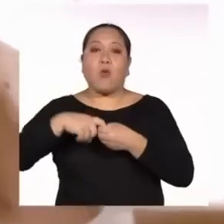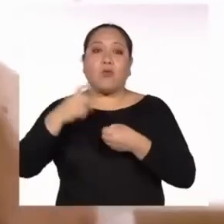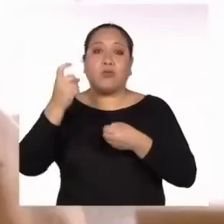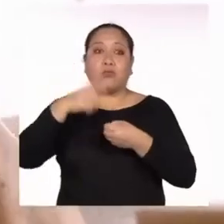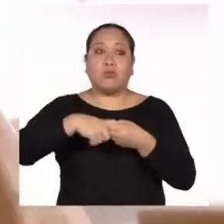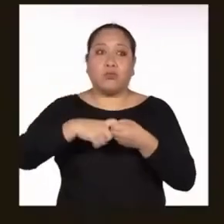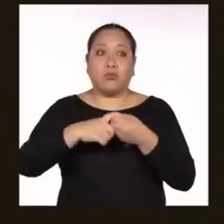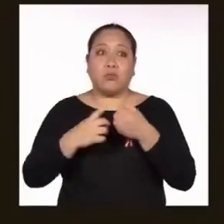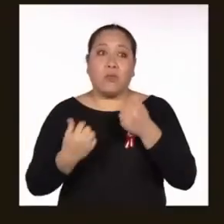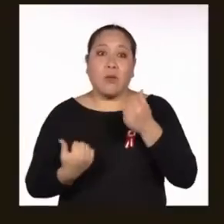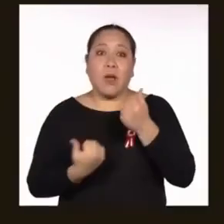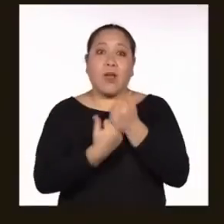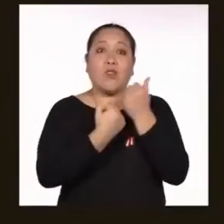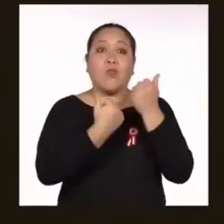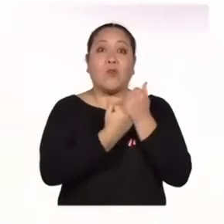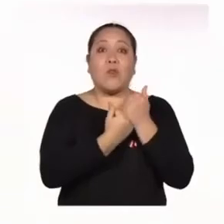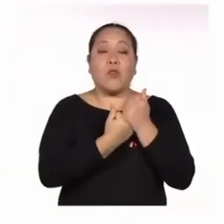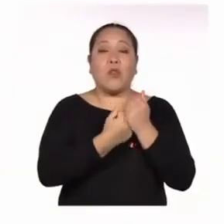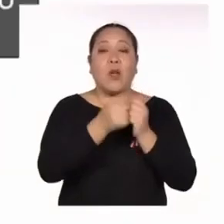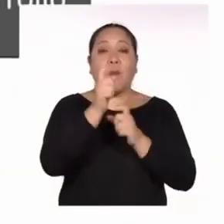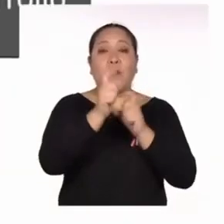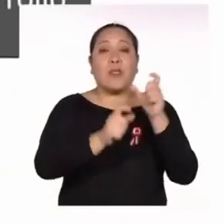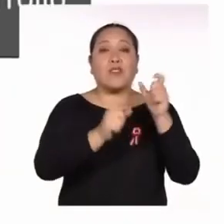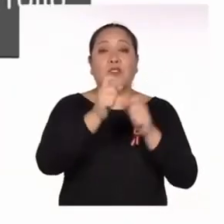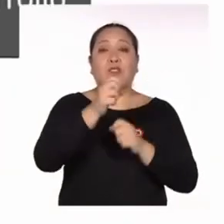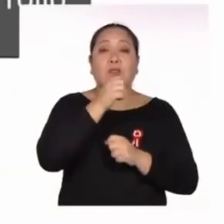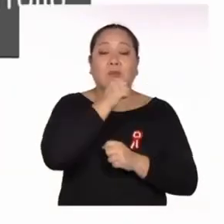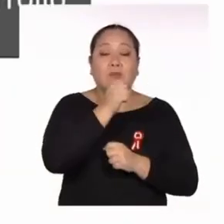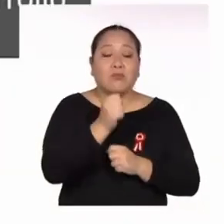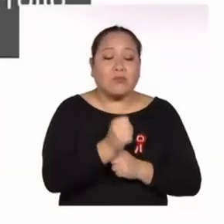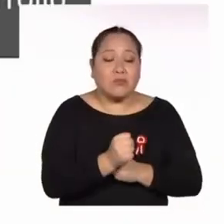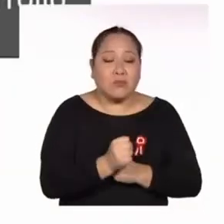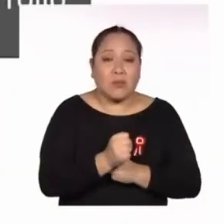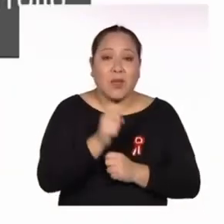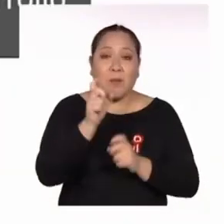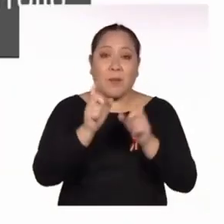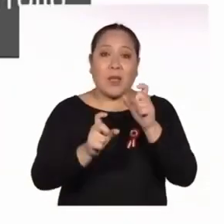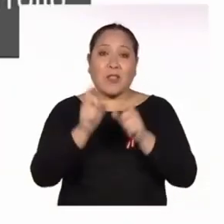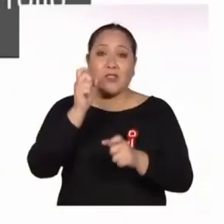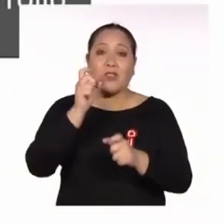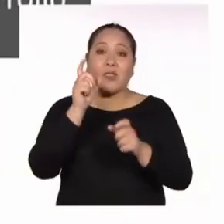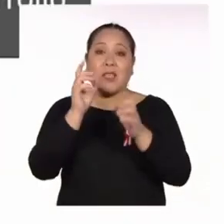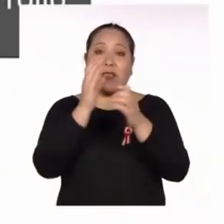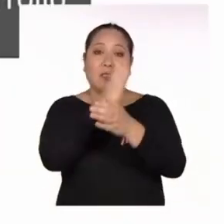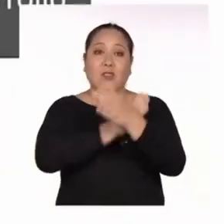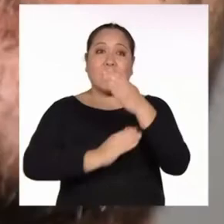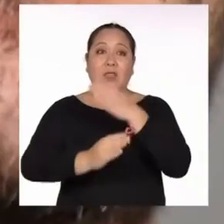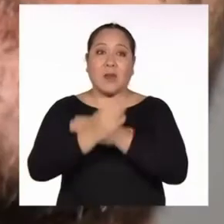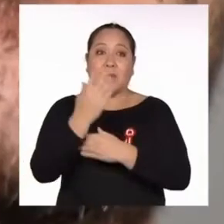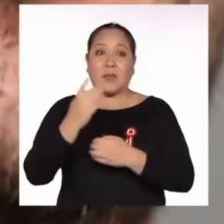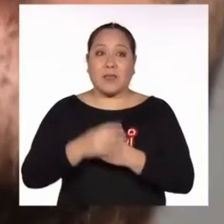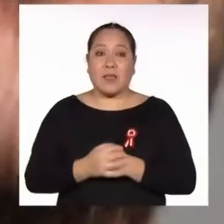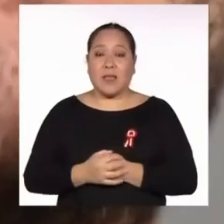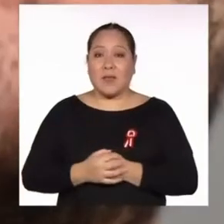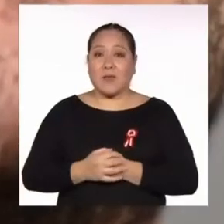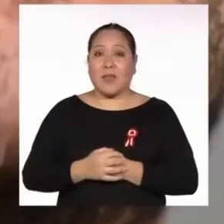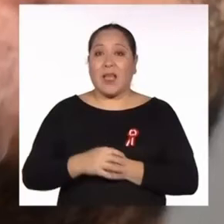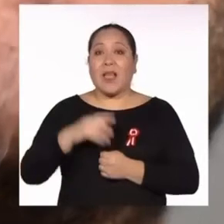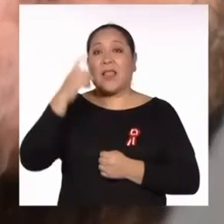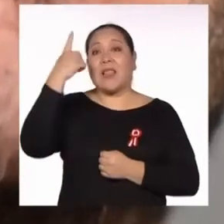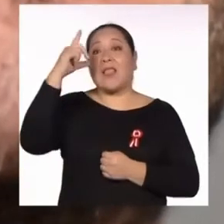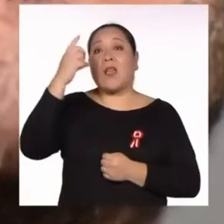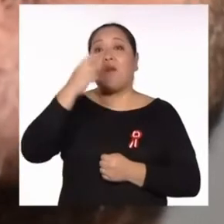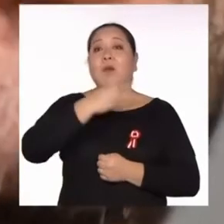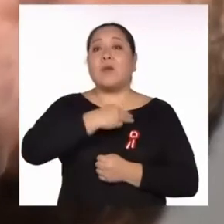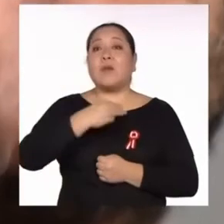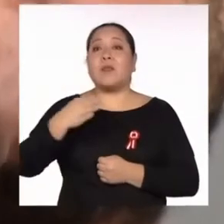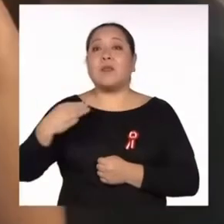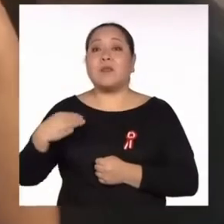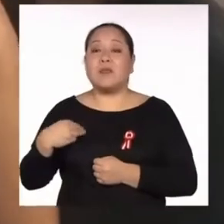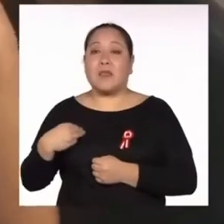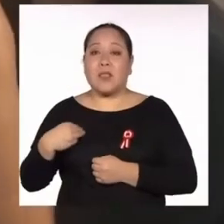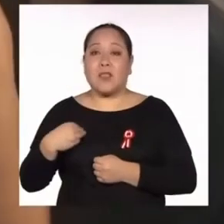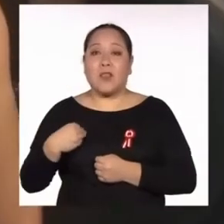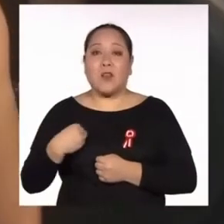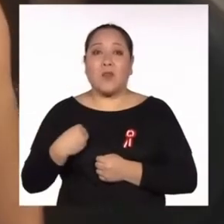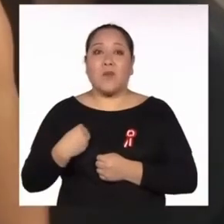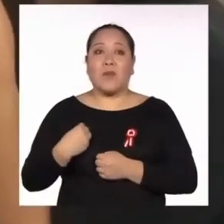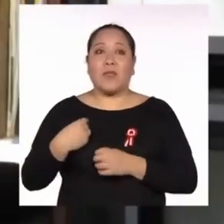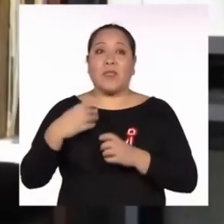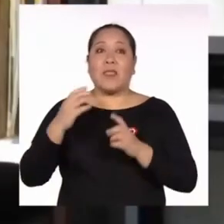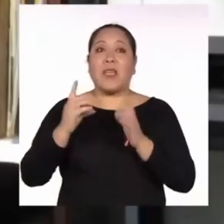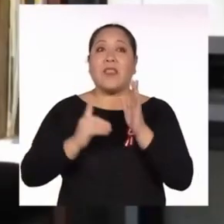con discapacidad liderada por el ministerio de desarrollo e inclusión social un peruano llamando a otro peruano